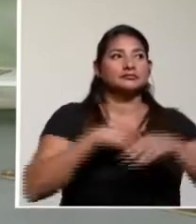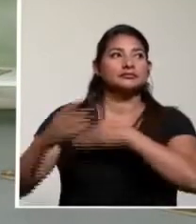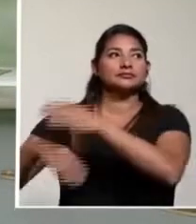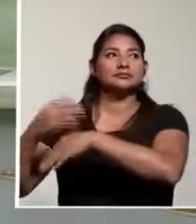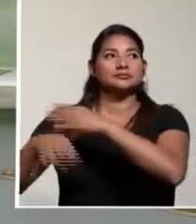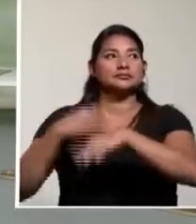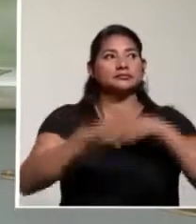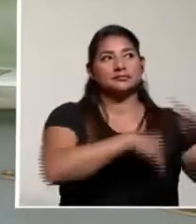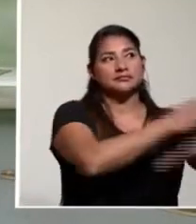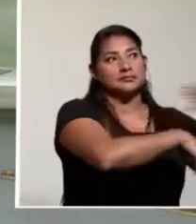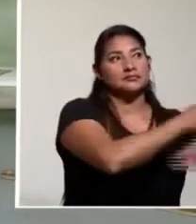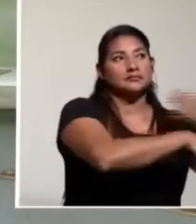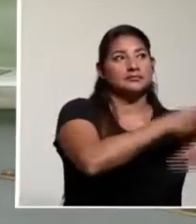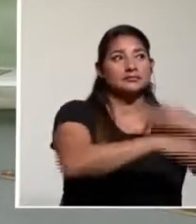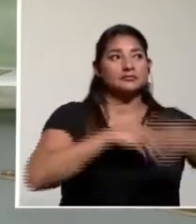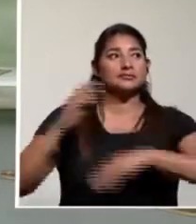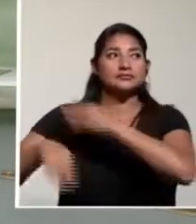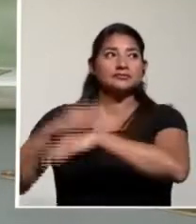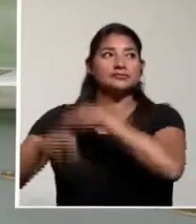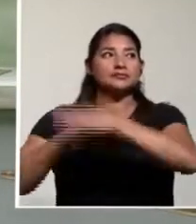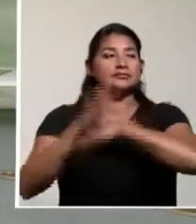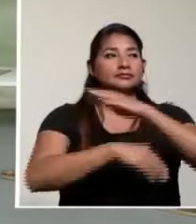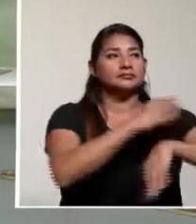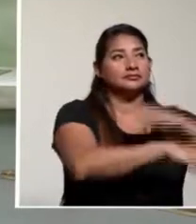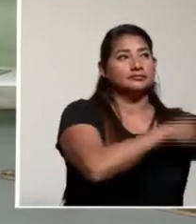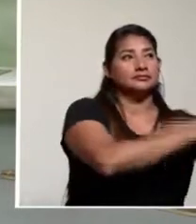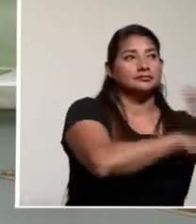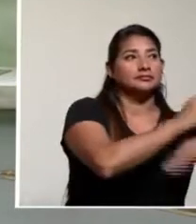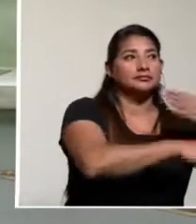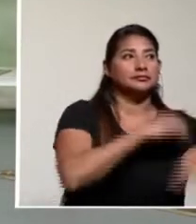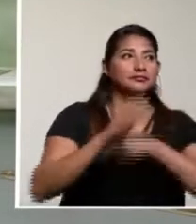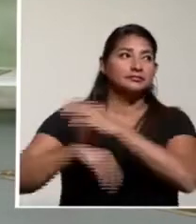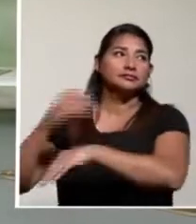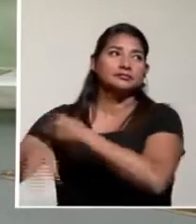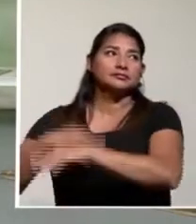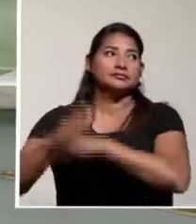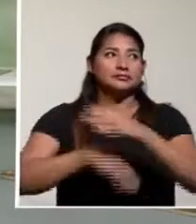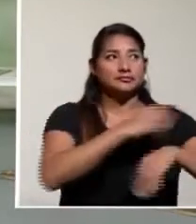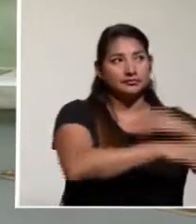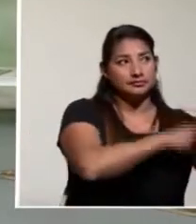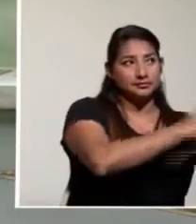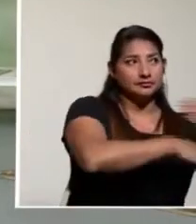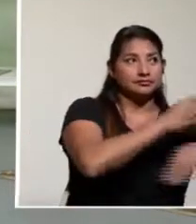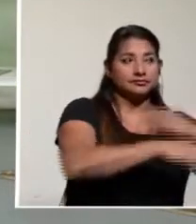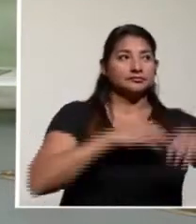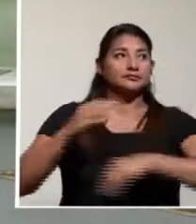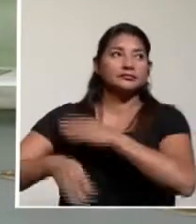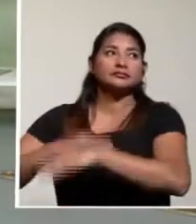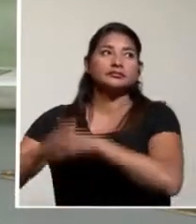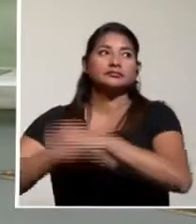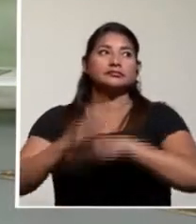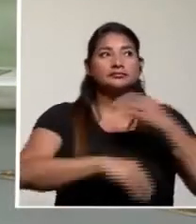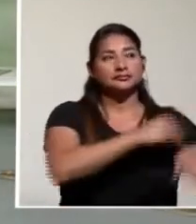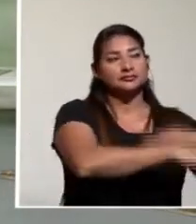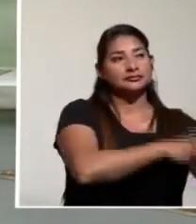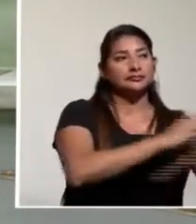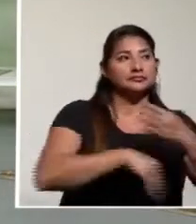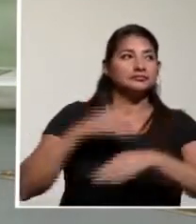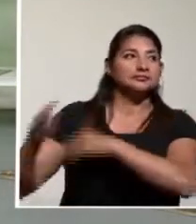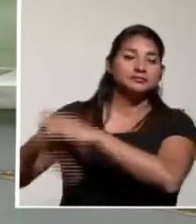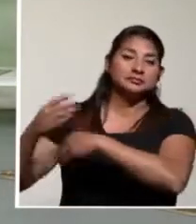la la la la la la la la la la la la la la la la la.